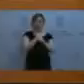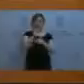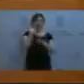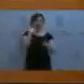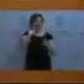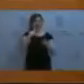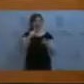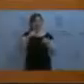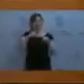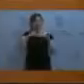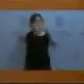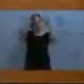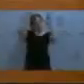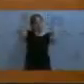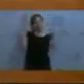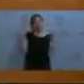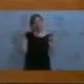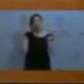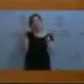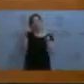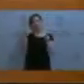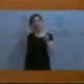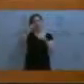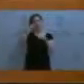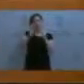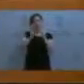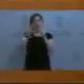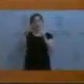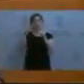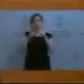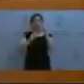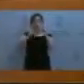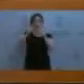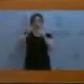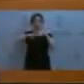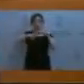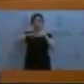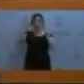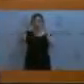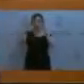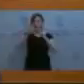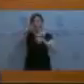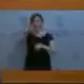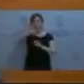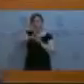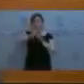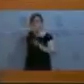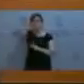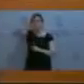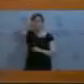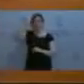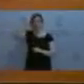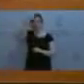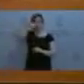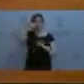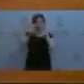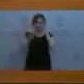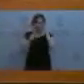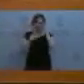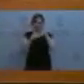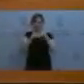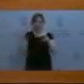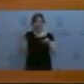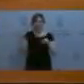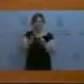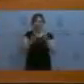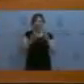era alguna pieza arquitectónica, pero jamás en el contexto del Reino de Asturias. Hoy le traigo las pinturas porque creo que es urgente, no es con lo que me han precedido, alguien lo ha dicho,